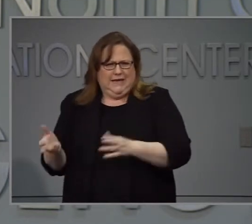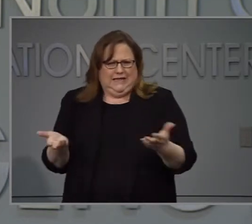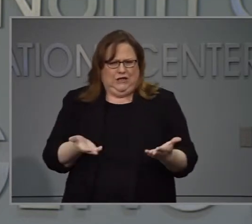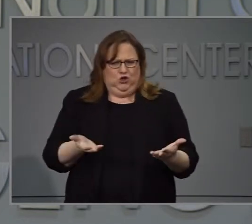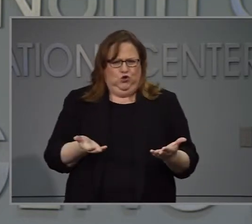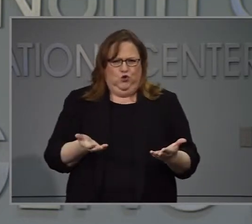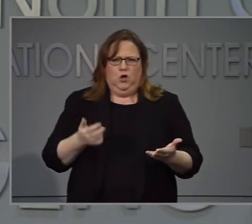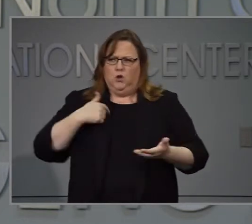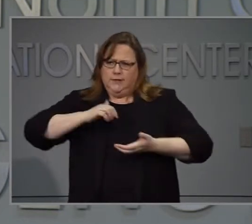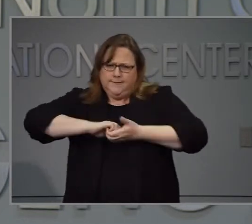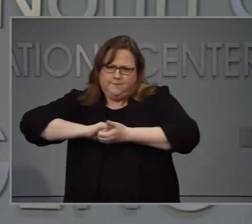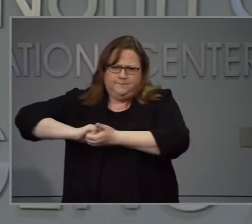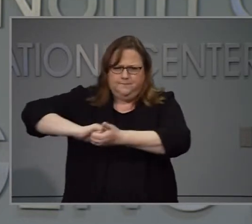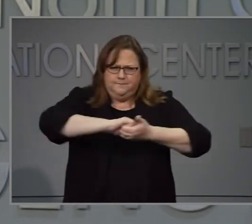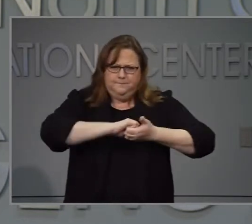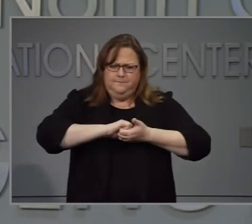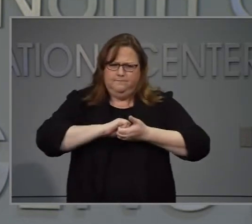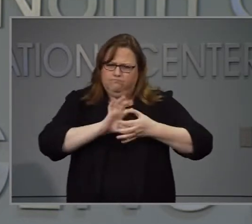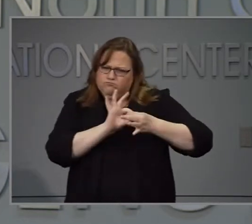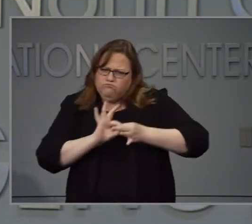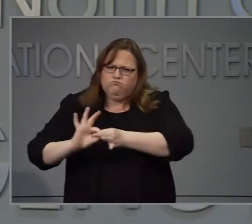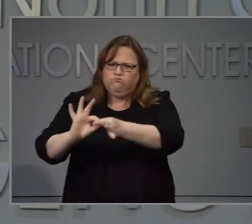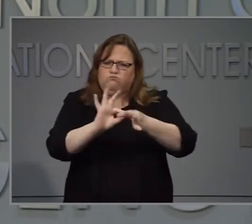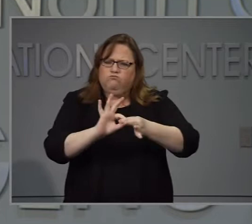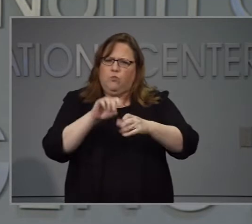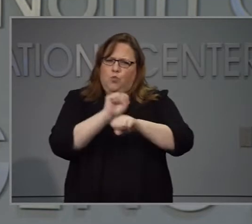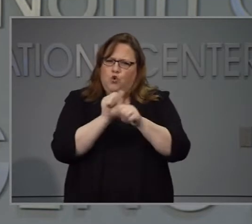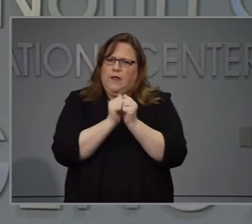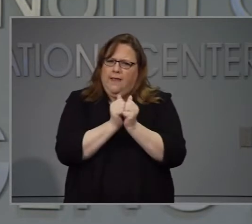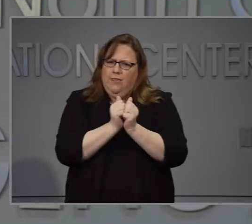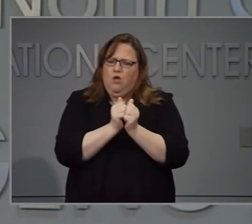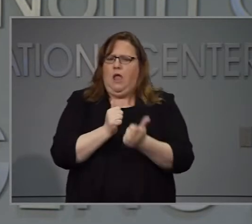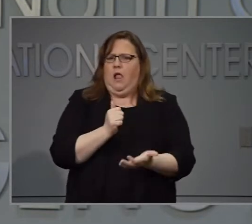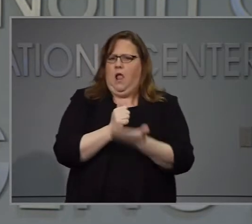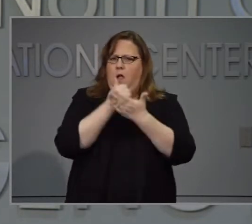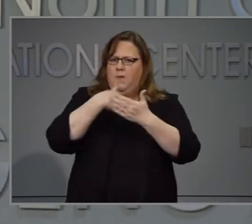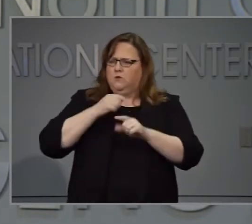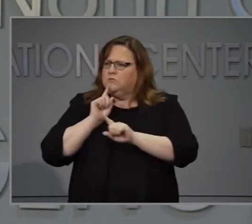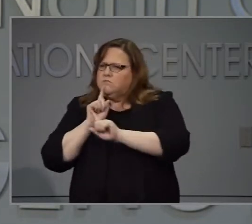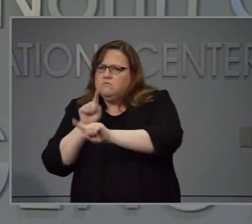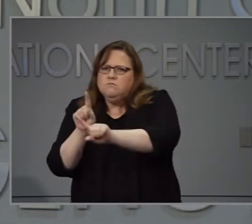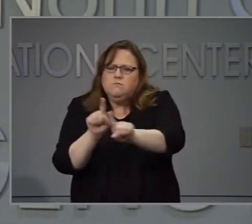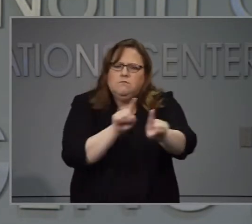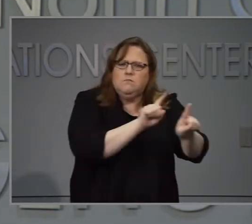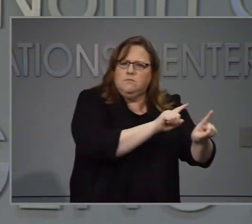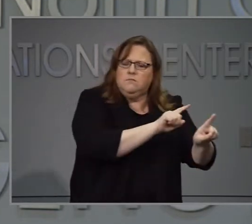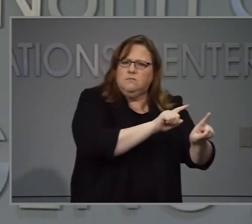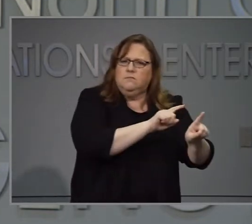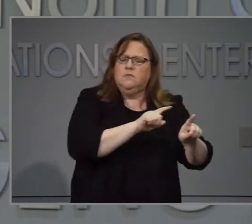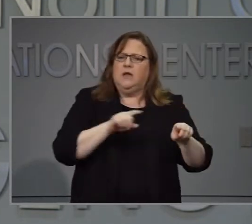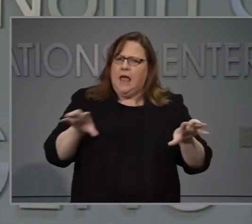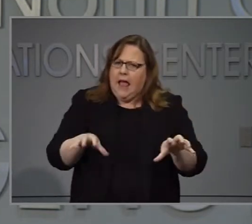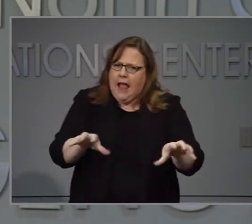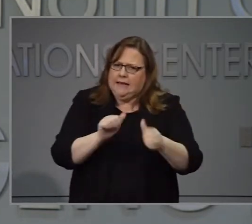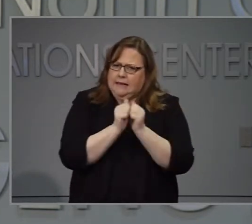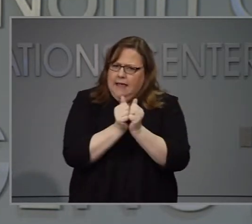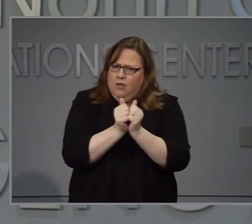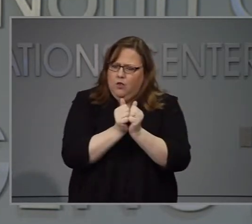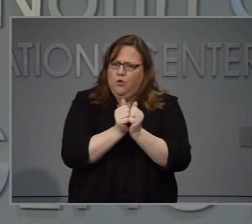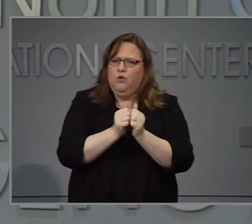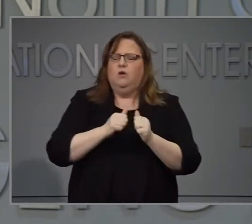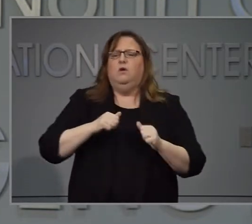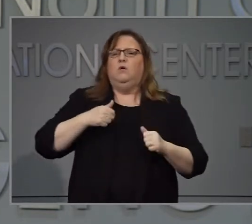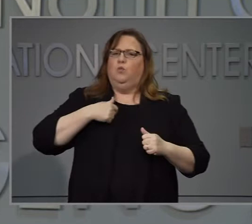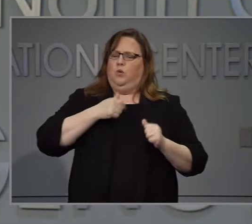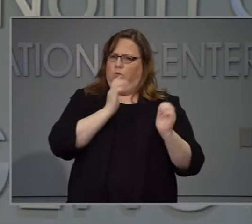tener este comando unificado nos ha permitido alinear nuestras acciones en todo el él en